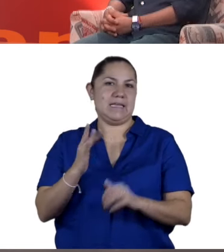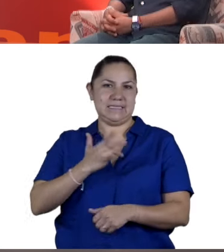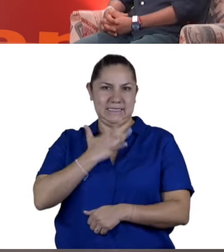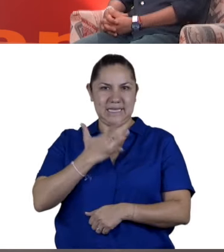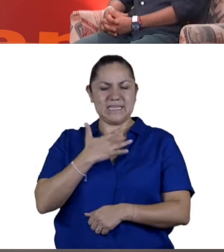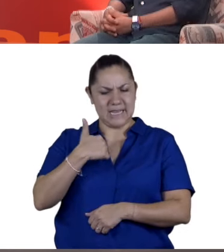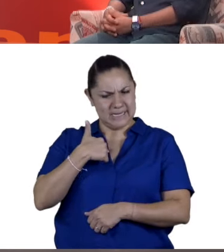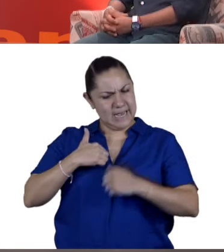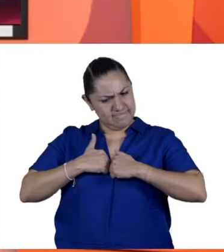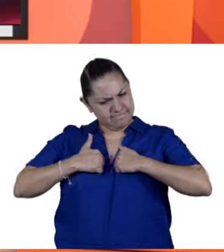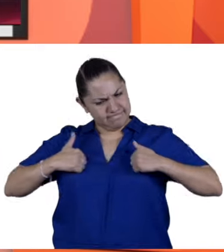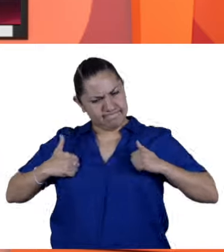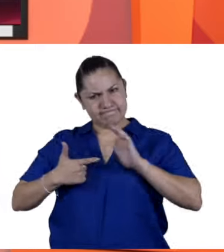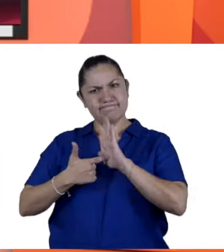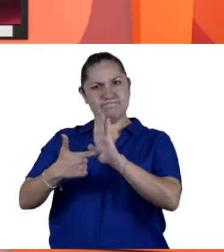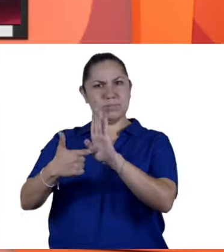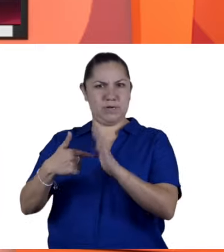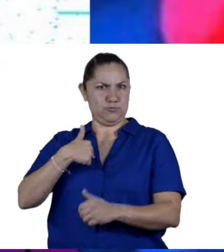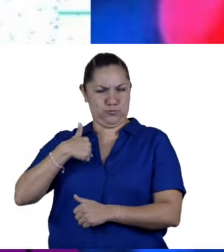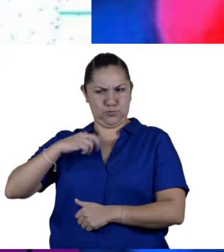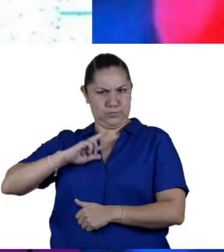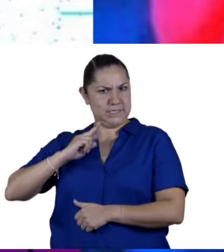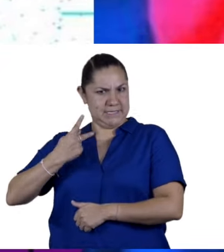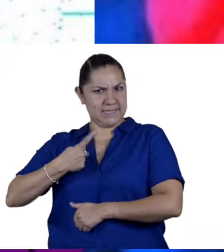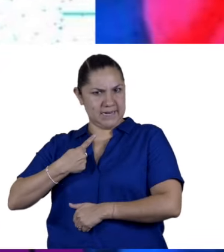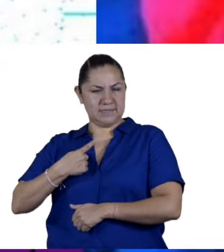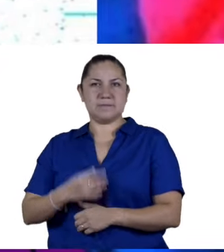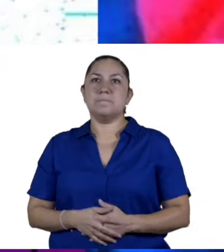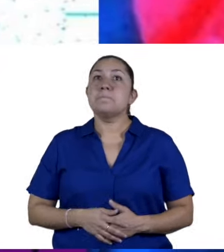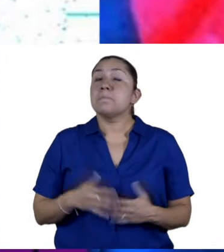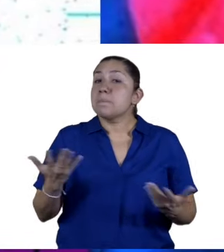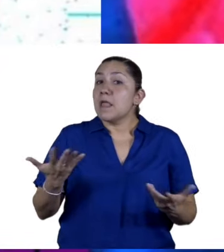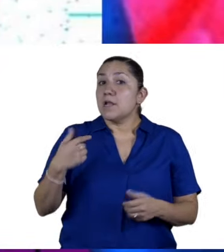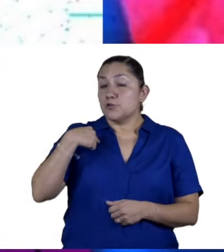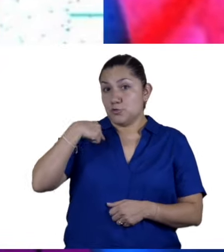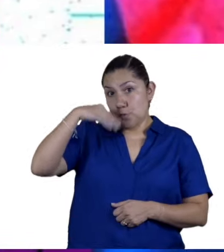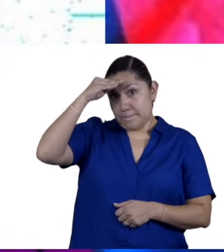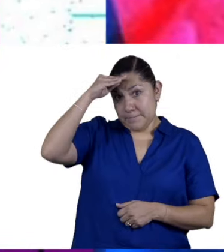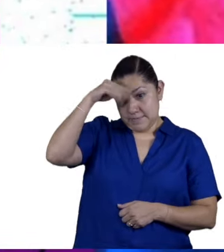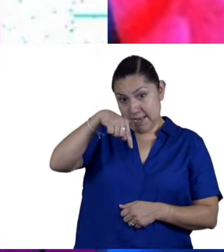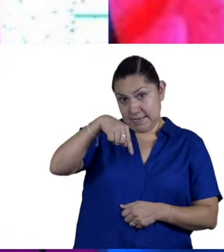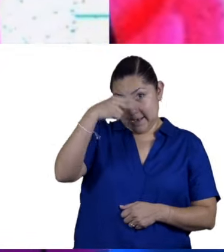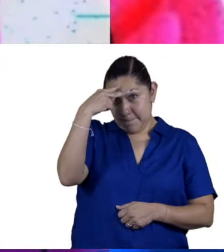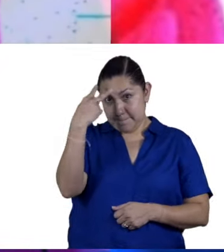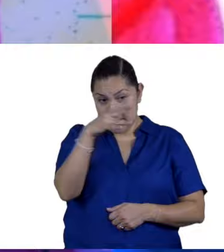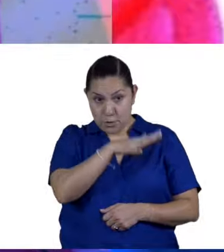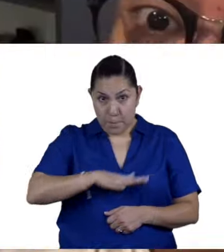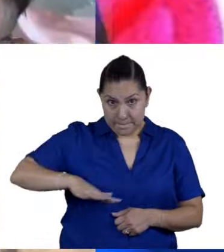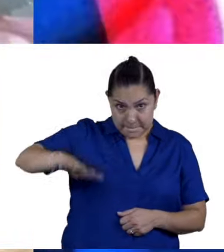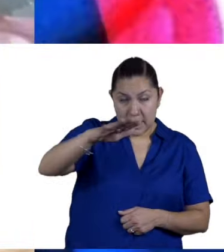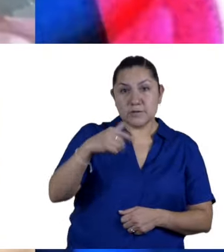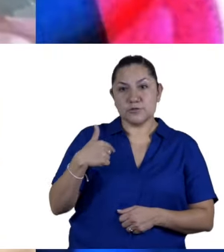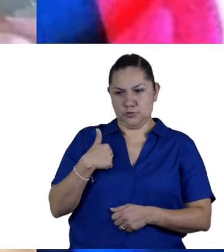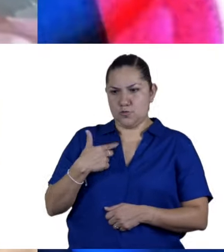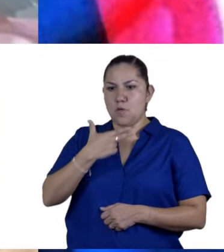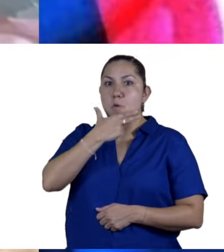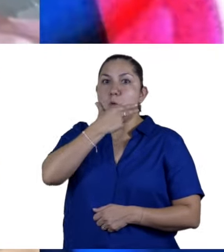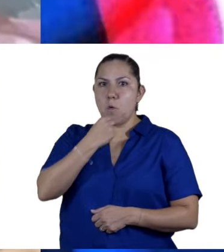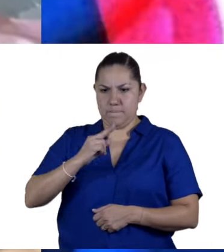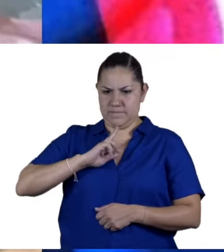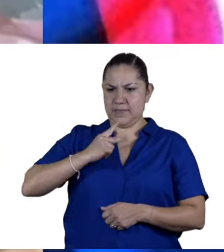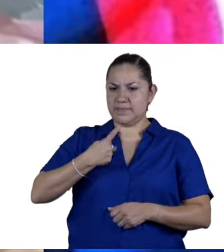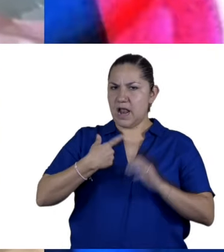como trans, ¿no? En México me parece que como hombres la